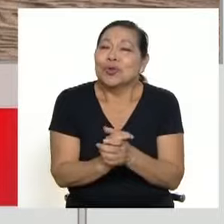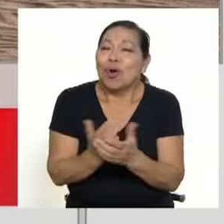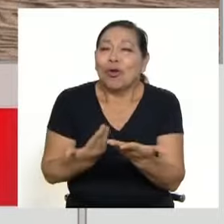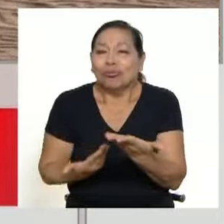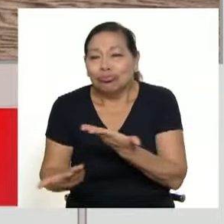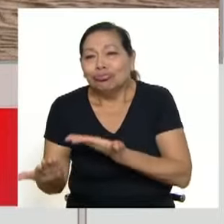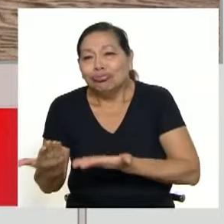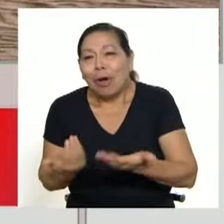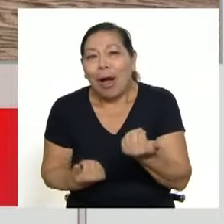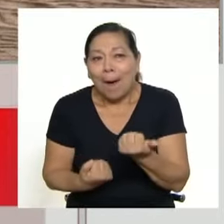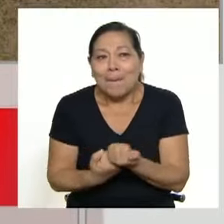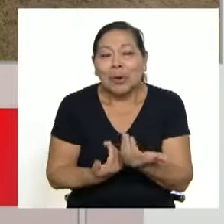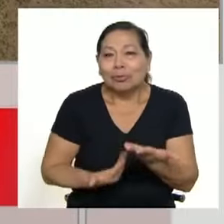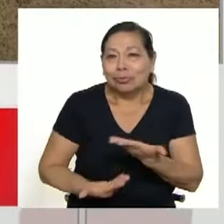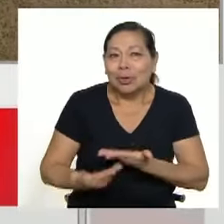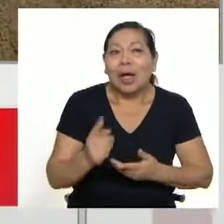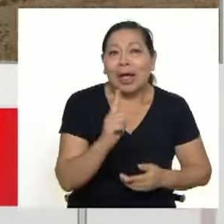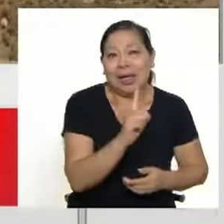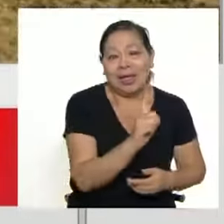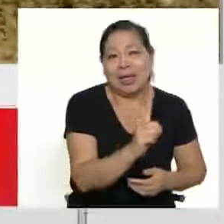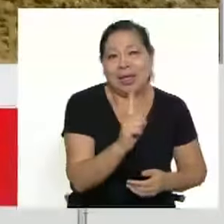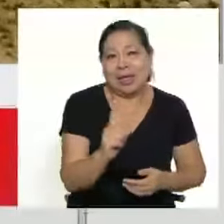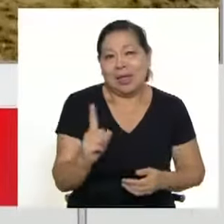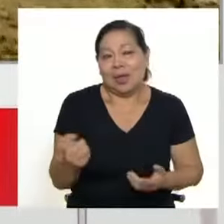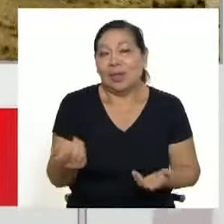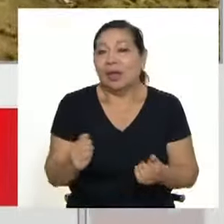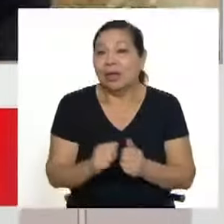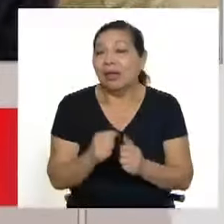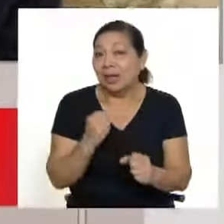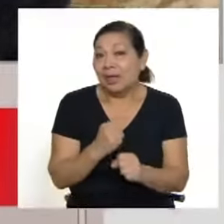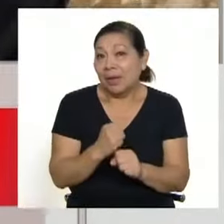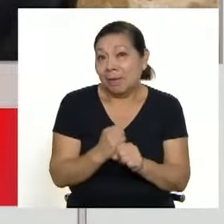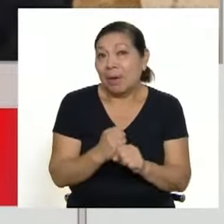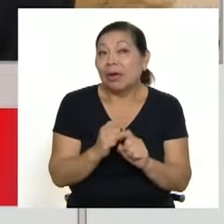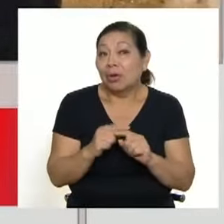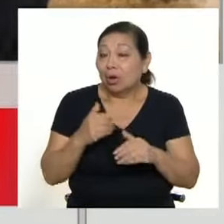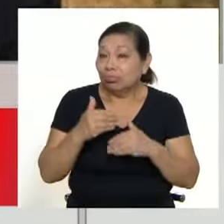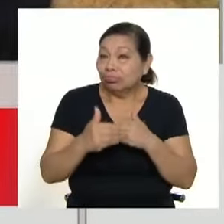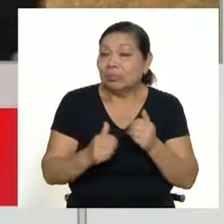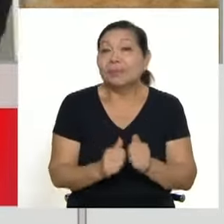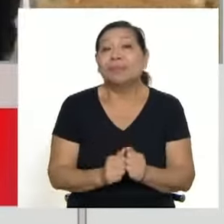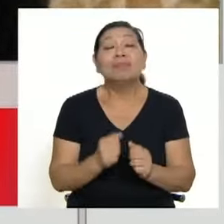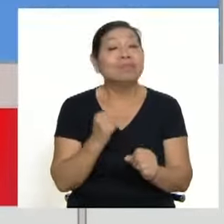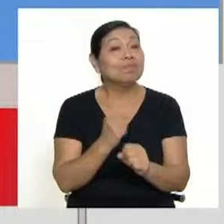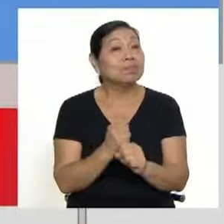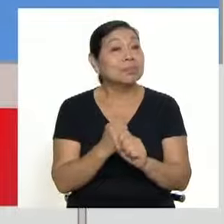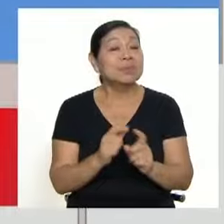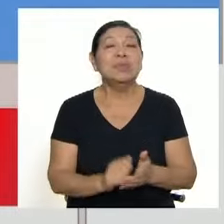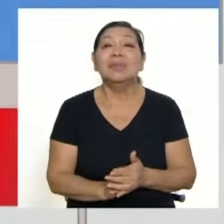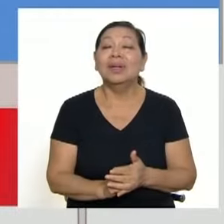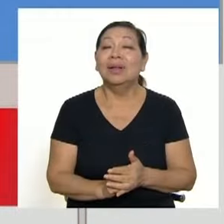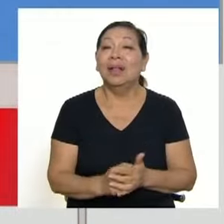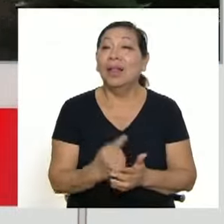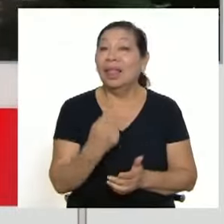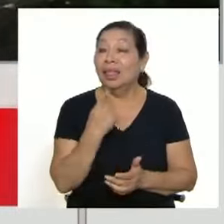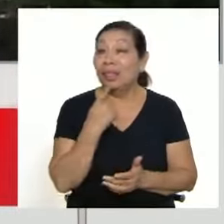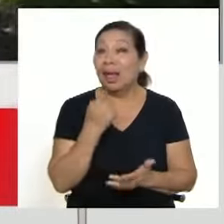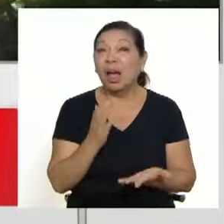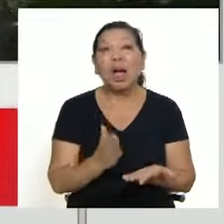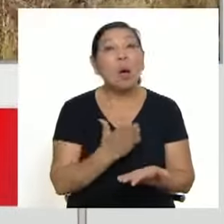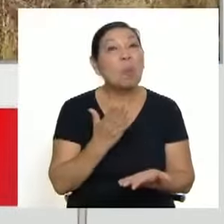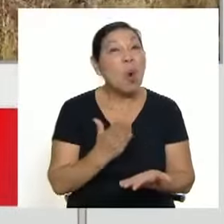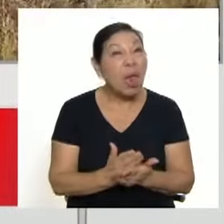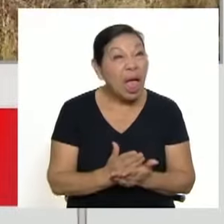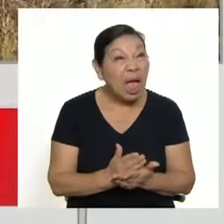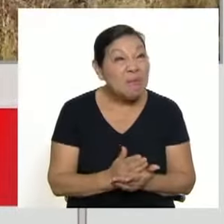confraternidad, ese apoyo, ¿no? Que tienes con cada uno de los chicos con los que has trabajado y con los que continúas trabajando. Manolo, mencionabas de accidentes. ¿Qué accidente